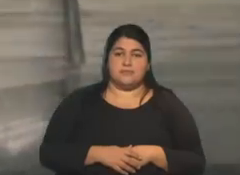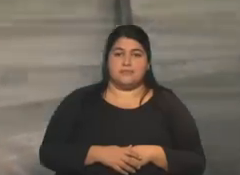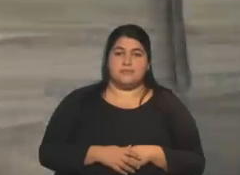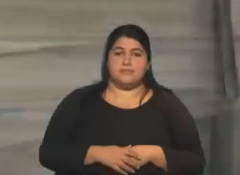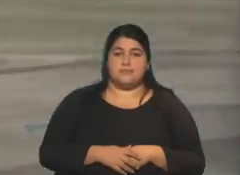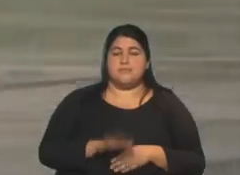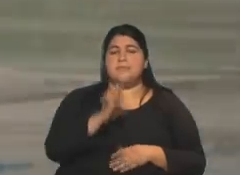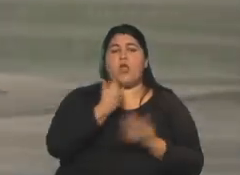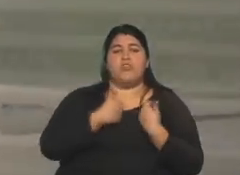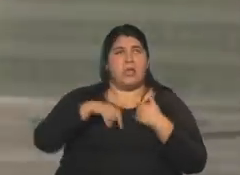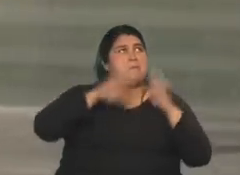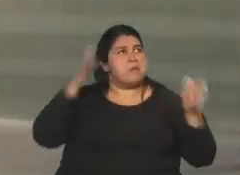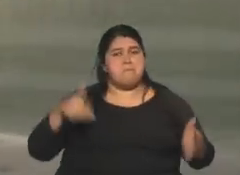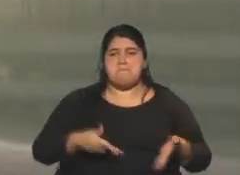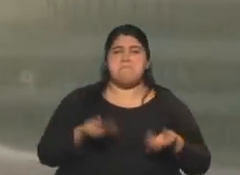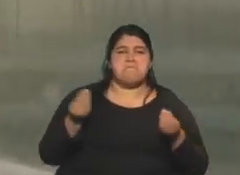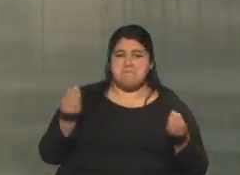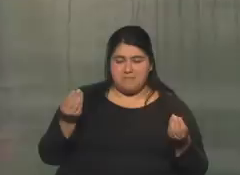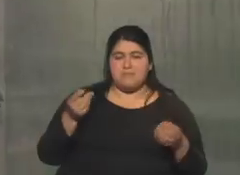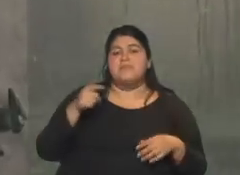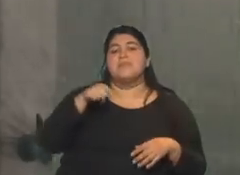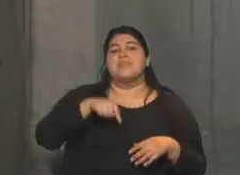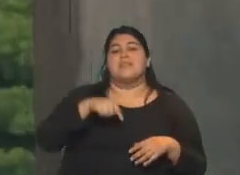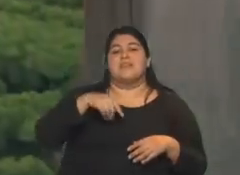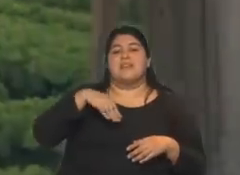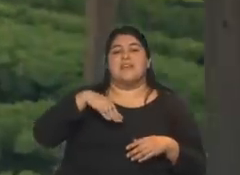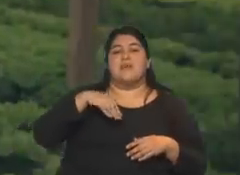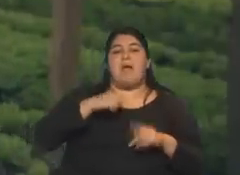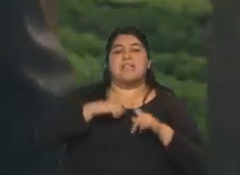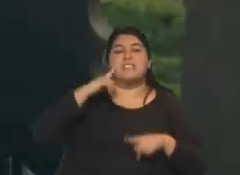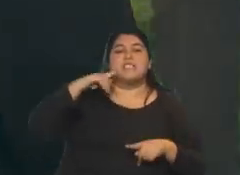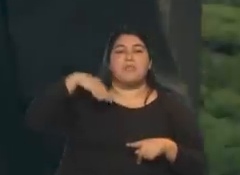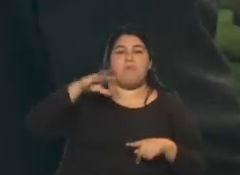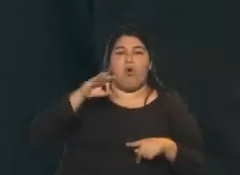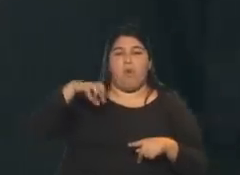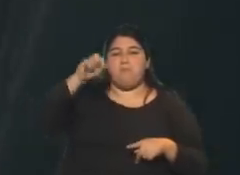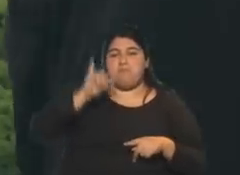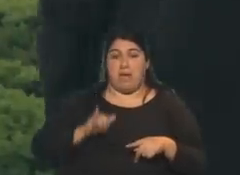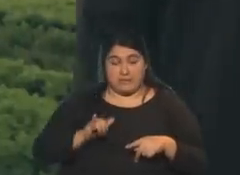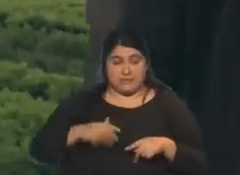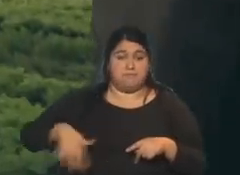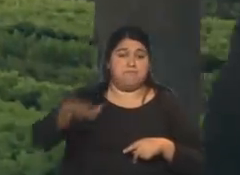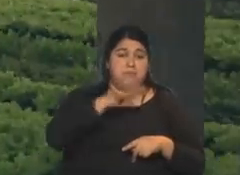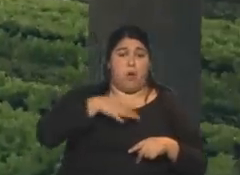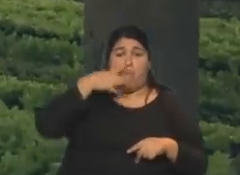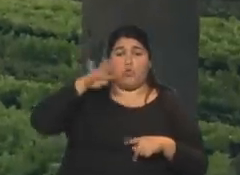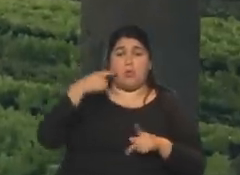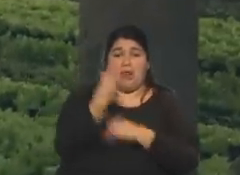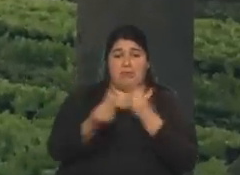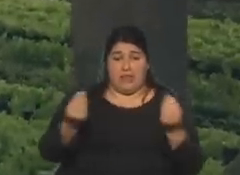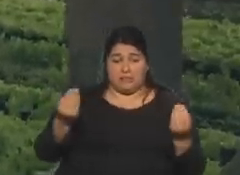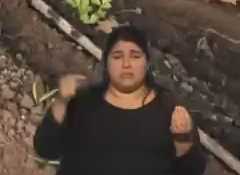Pedro, contame dónde estamos ahora. Bueno, ahora estamos en Máximo Paz, Santa Fe, una población de 4.000 habitantes que tenía un